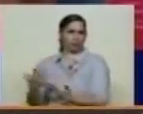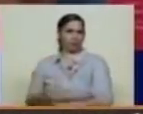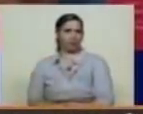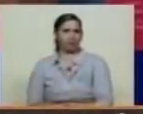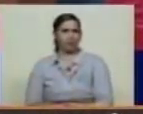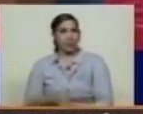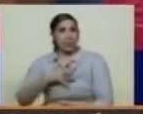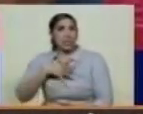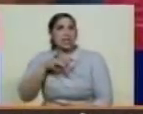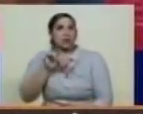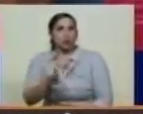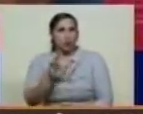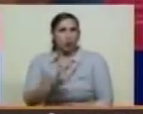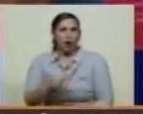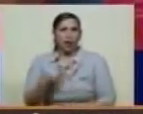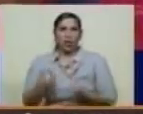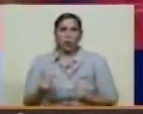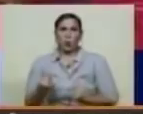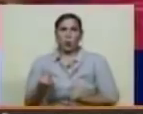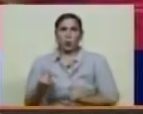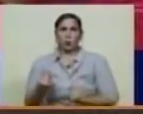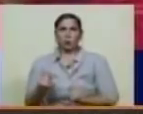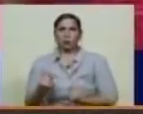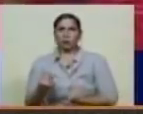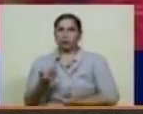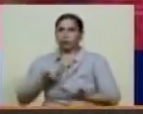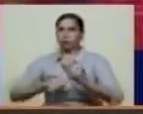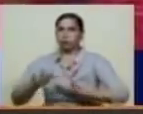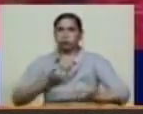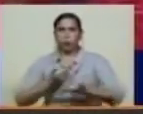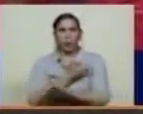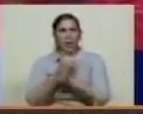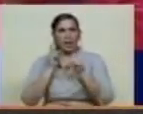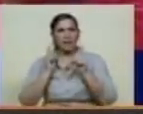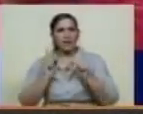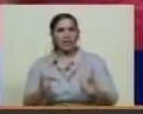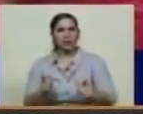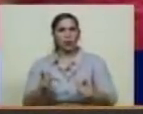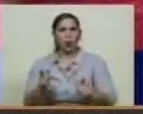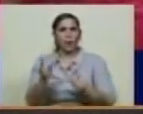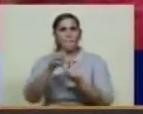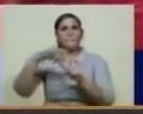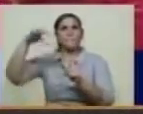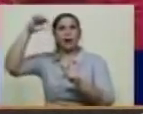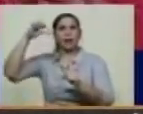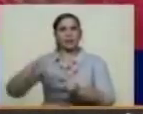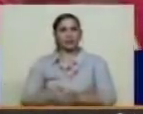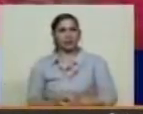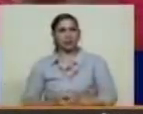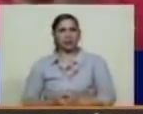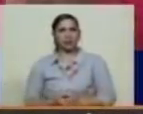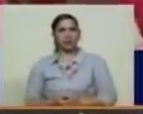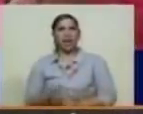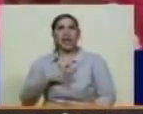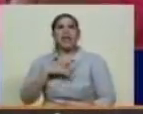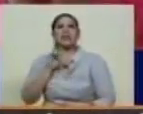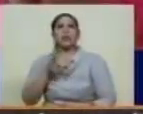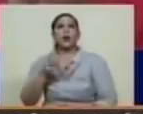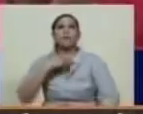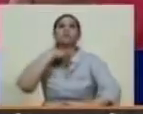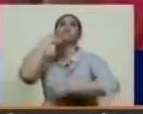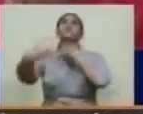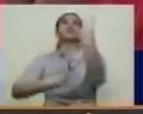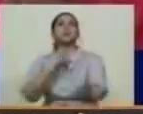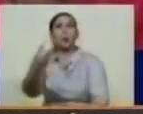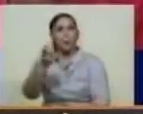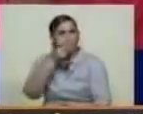Les duele que pidamos la libertad de Palestina, la liberación de Palestina. Les duele que levantemos la voz por los